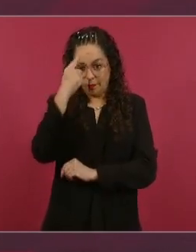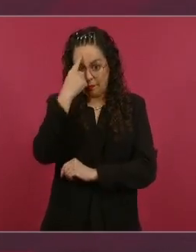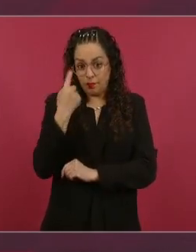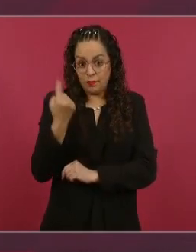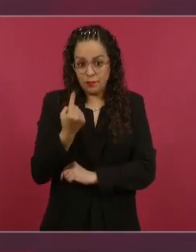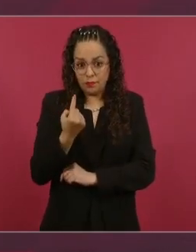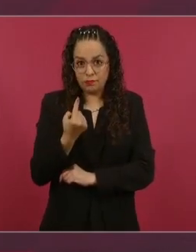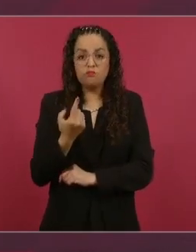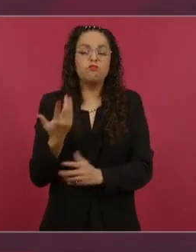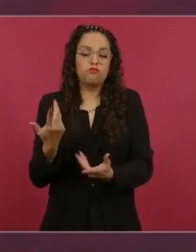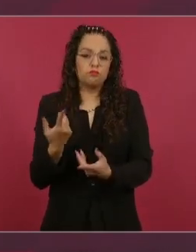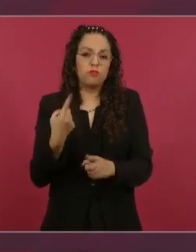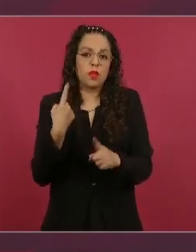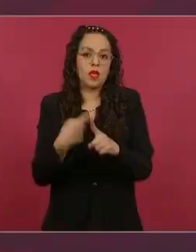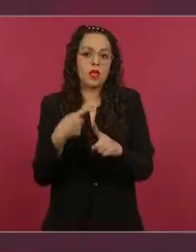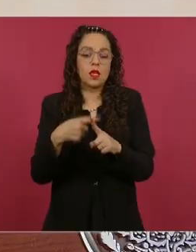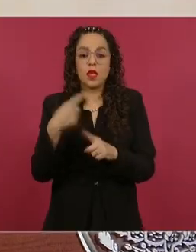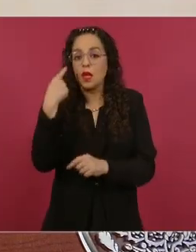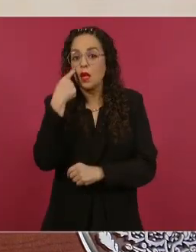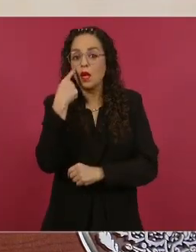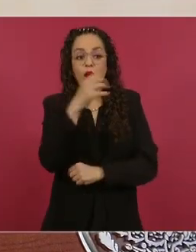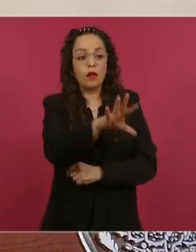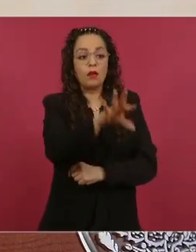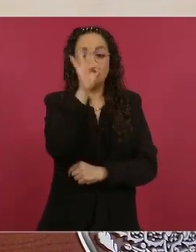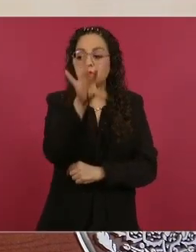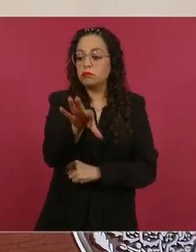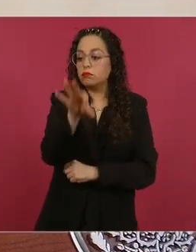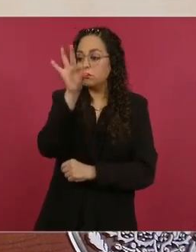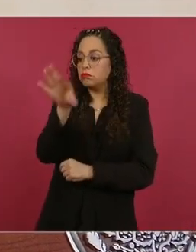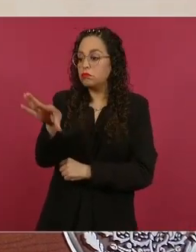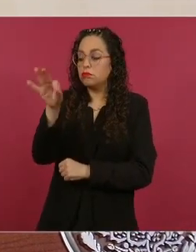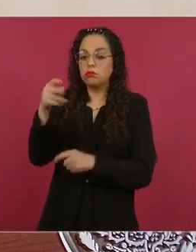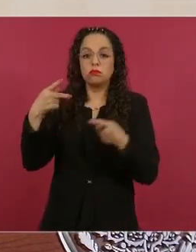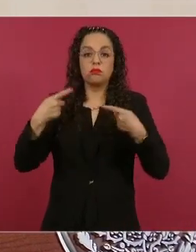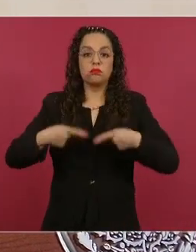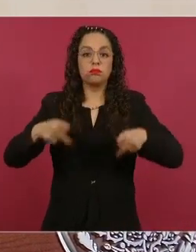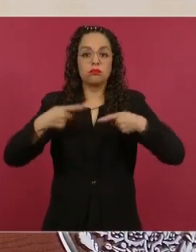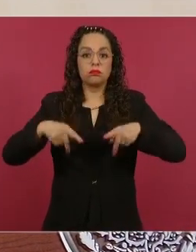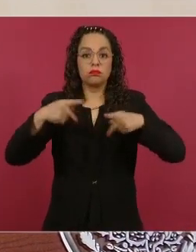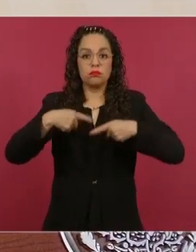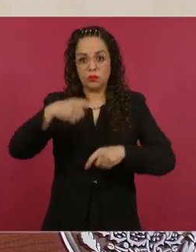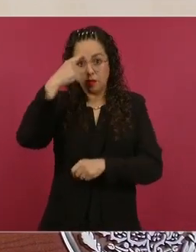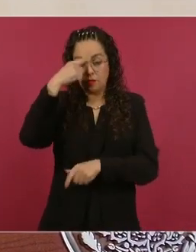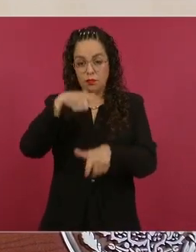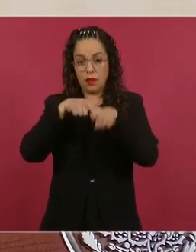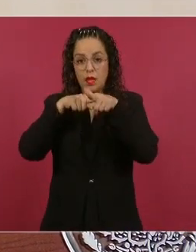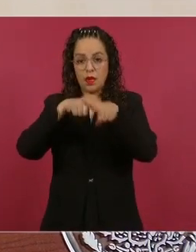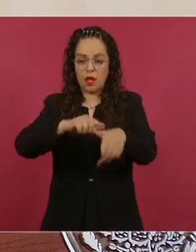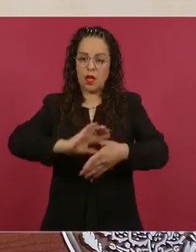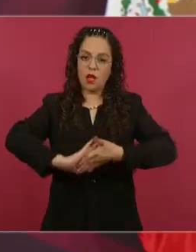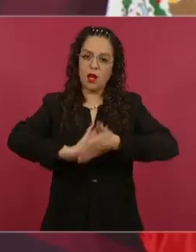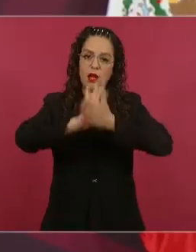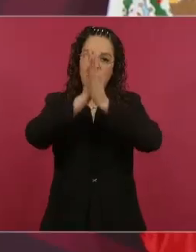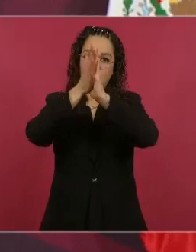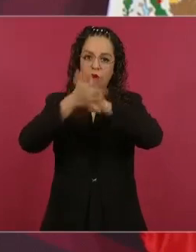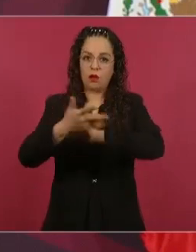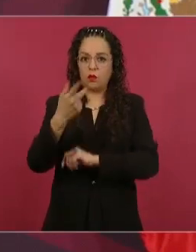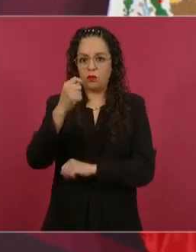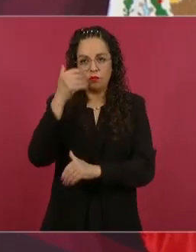van a conducir el proceso de transformación hacia adelante, pero a